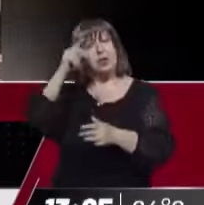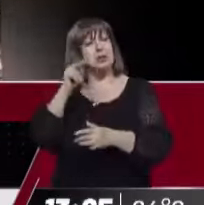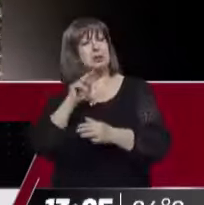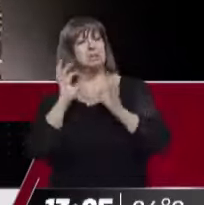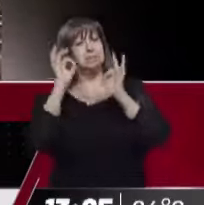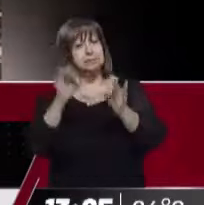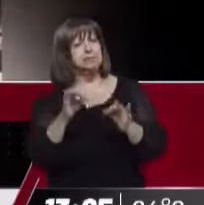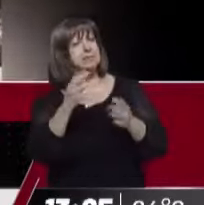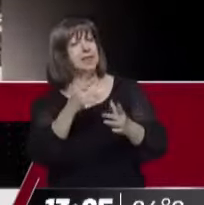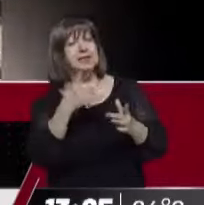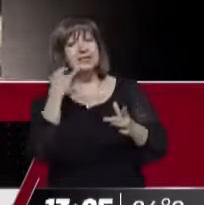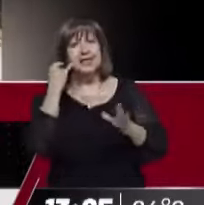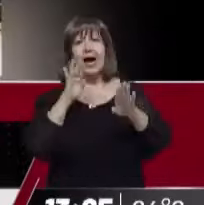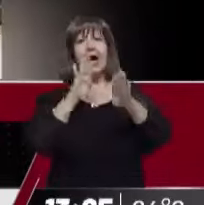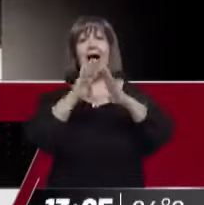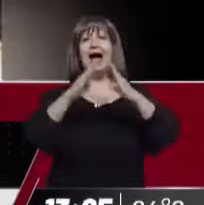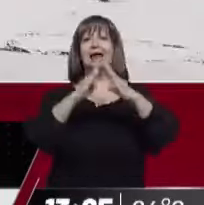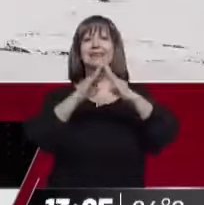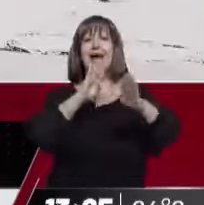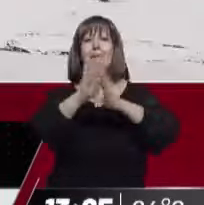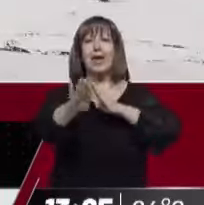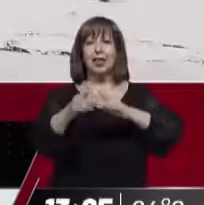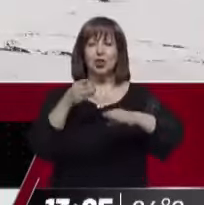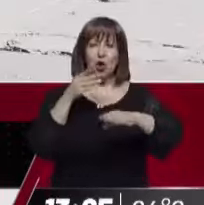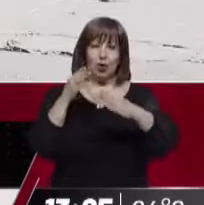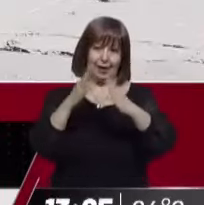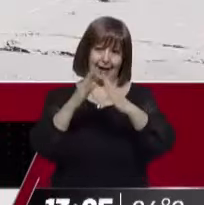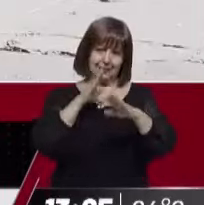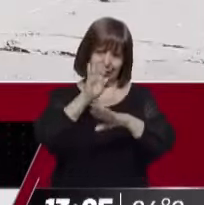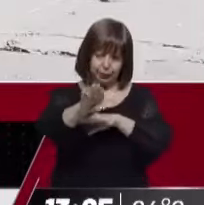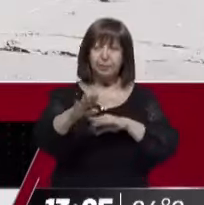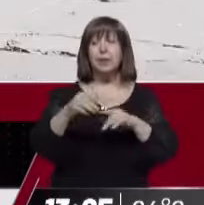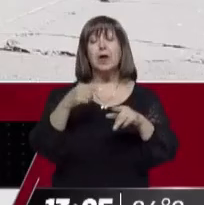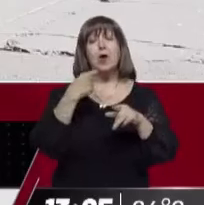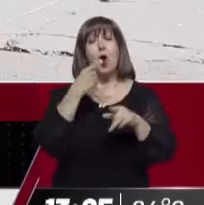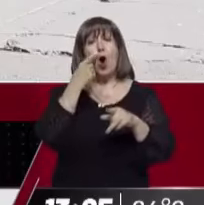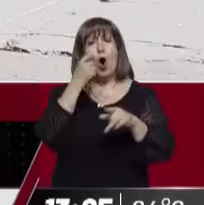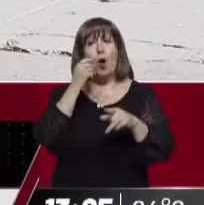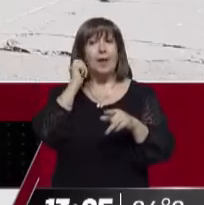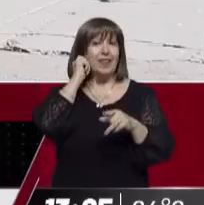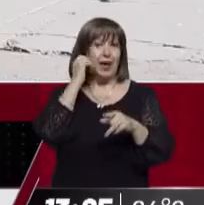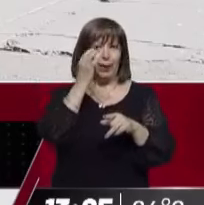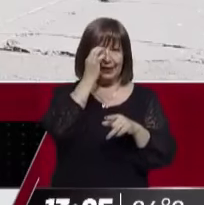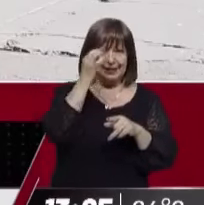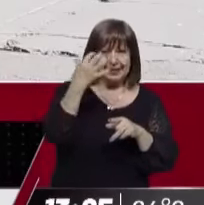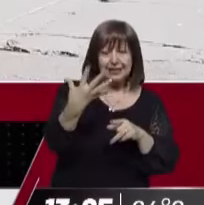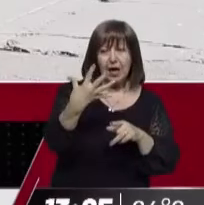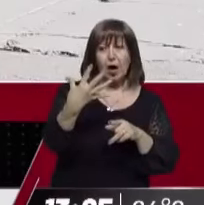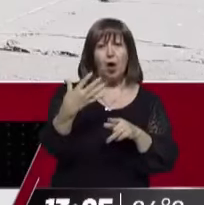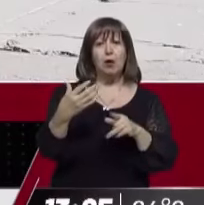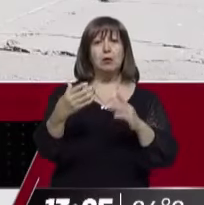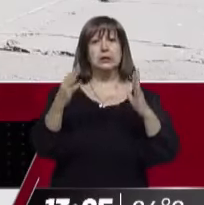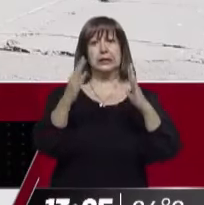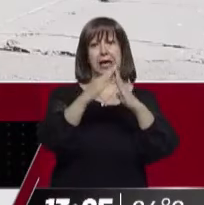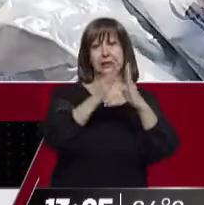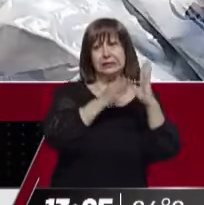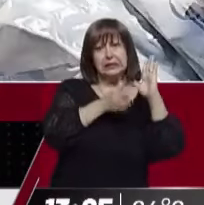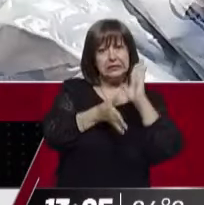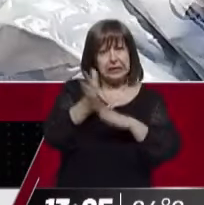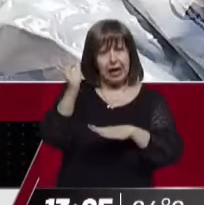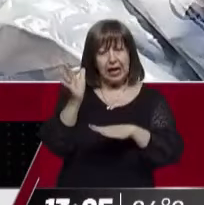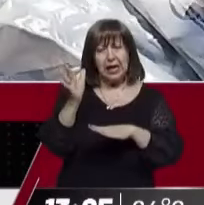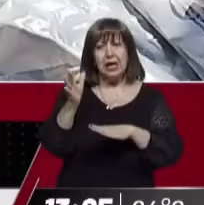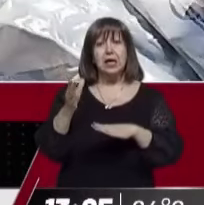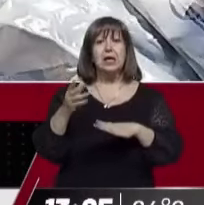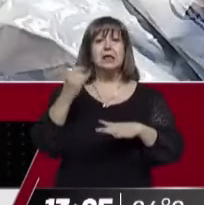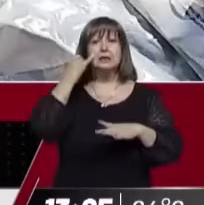ese lugar para hacer un allanamiento. A partir de eso, un hombre, un joven de tan solo 25 años, sale del lugar, rompe la